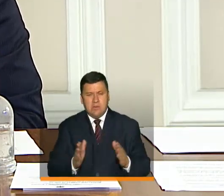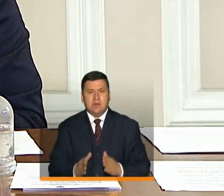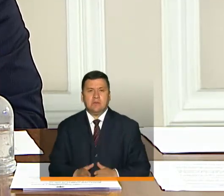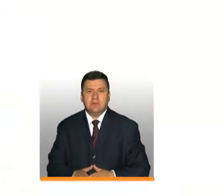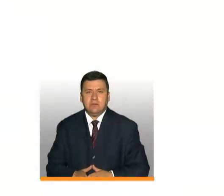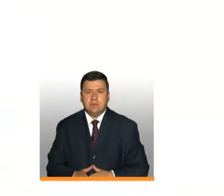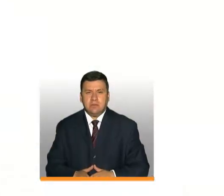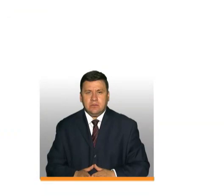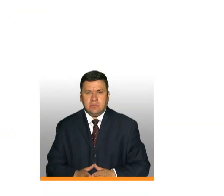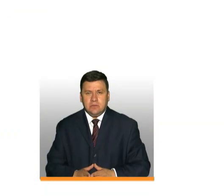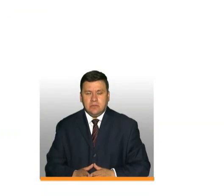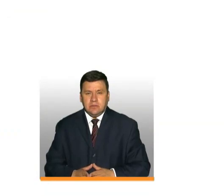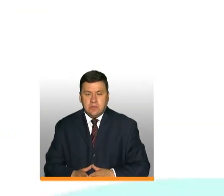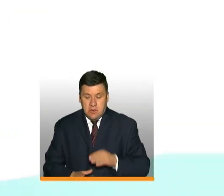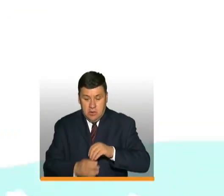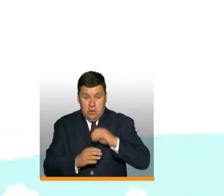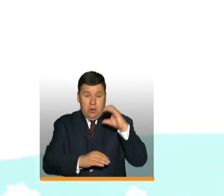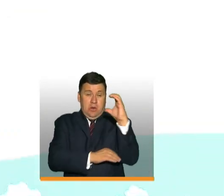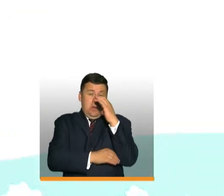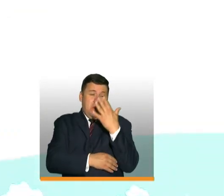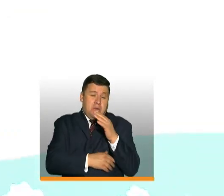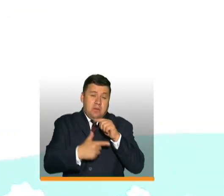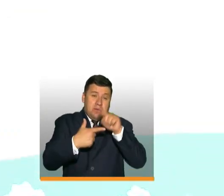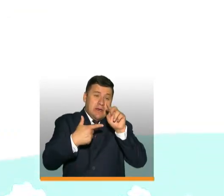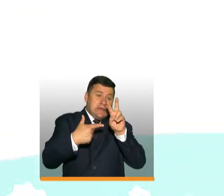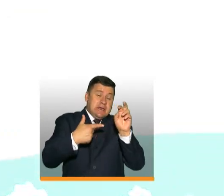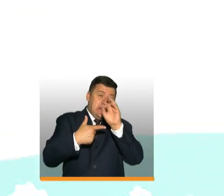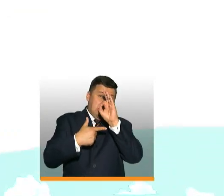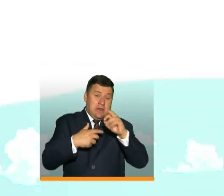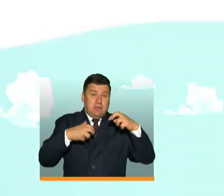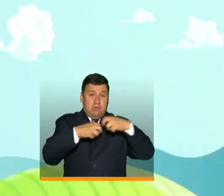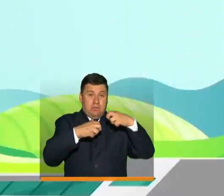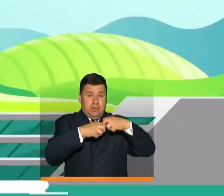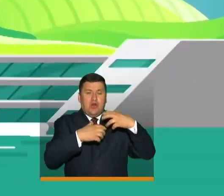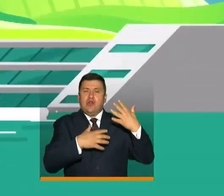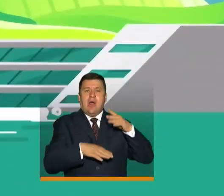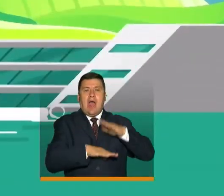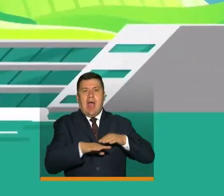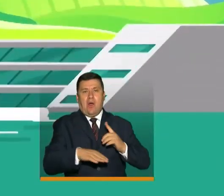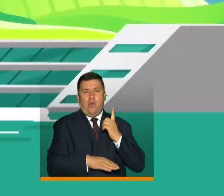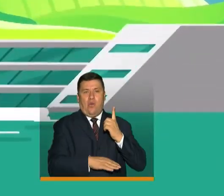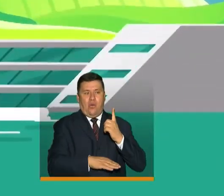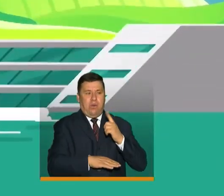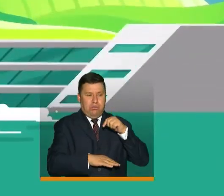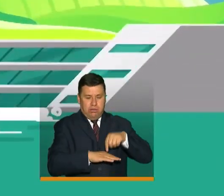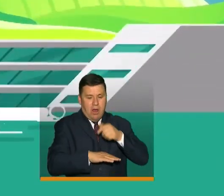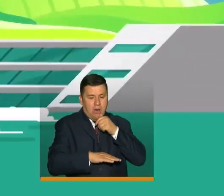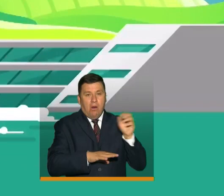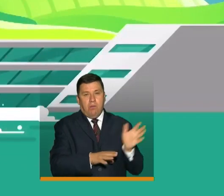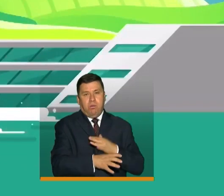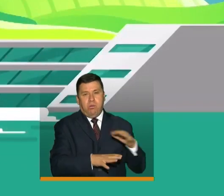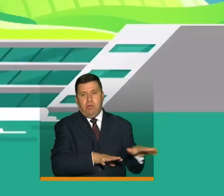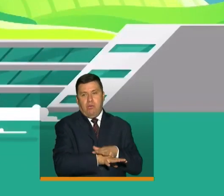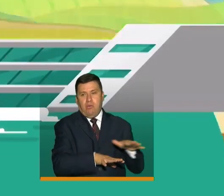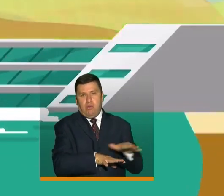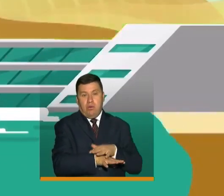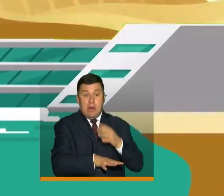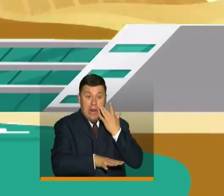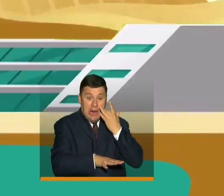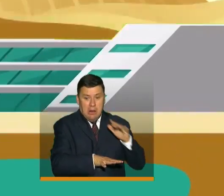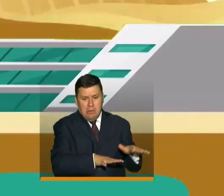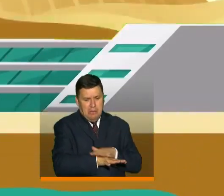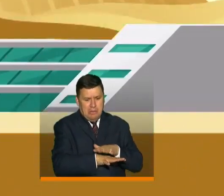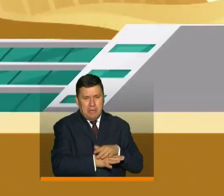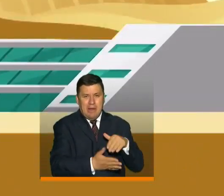energética. En Colombia, cerca del 70% de la energía eléctrica proviene de una sola fuente renovable, el agua, que es limpia y sostenible,